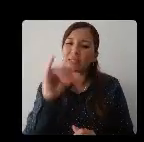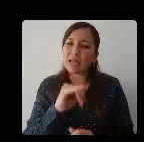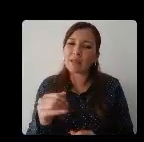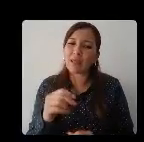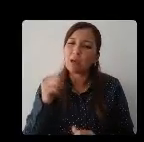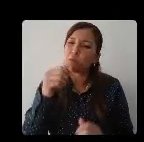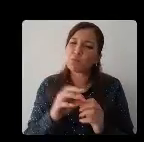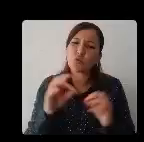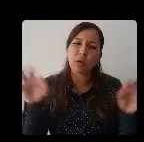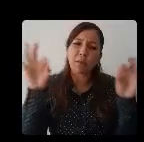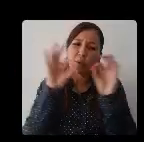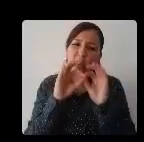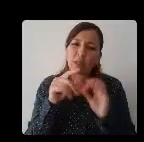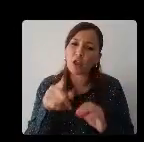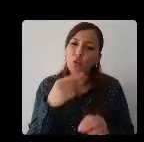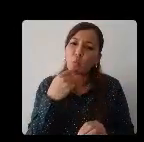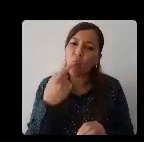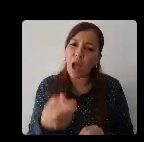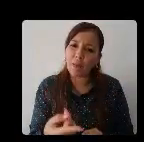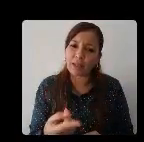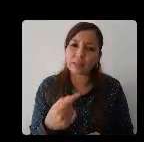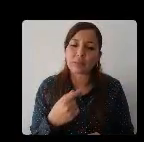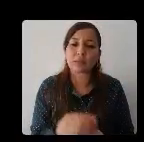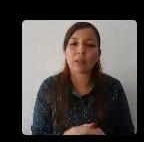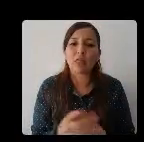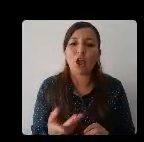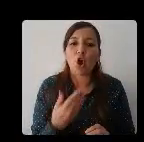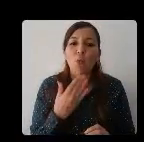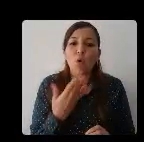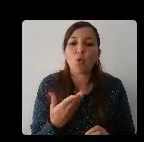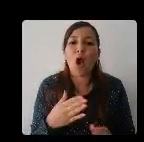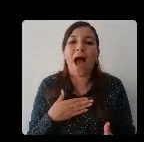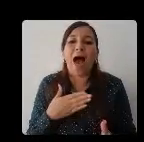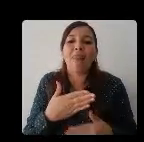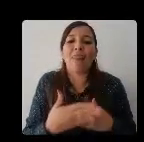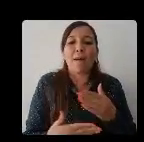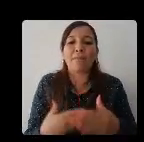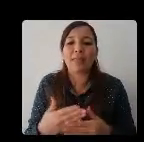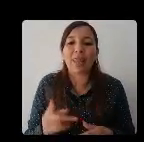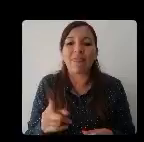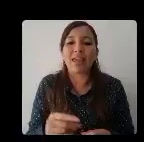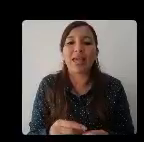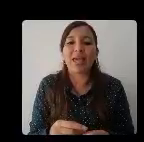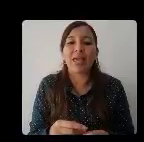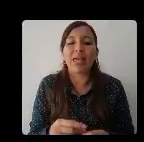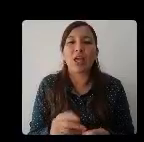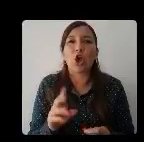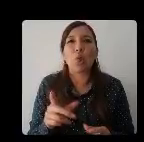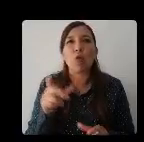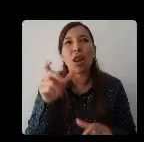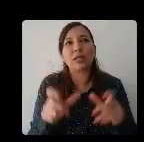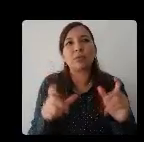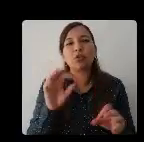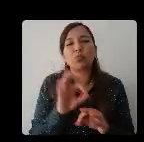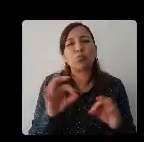veces, además de los servicios, la calidez humana también es algo muy atractivo y cómo van viendo que por la coyuntura no se